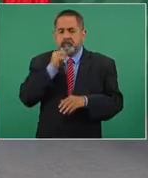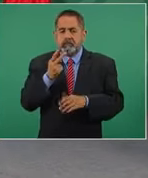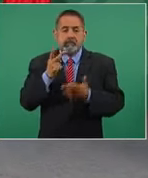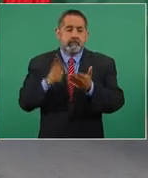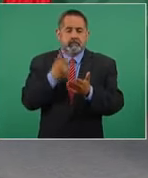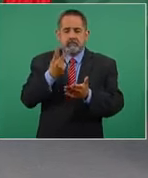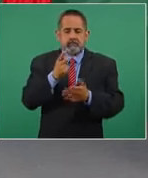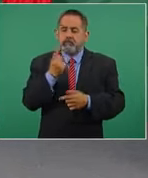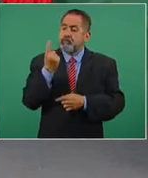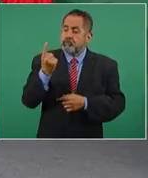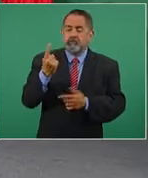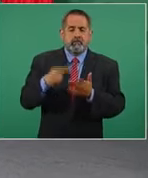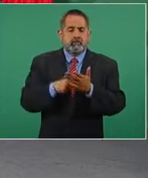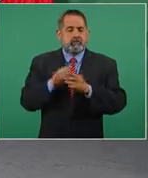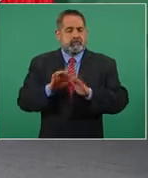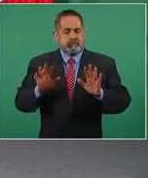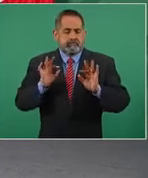segunda.